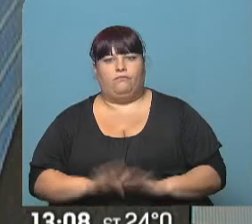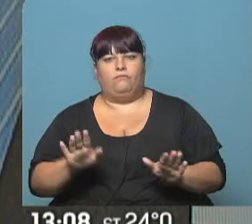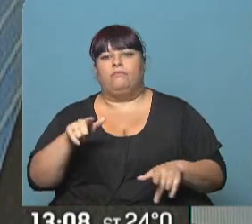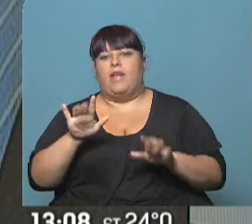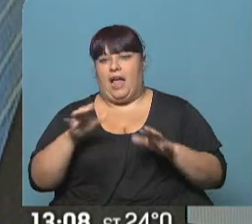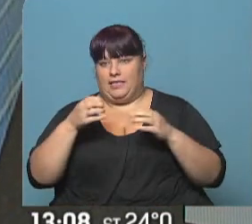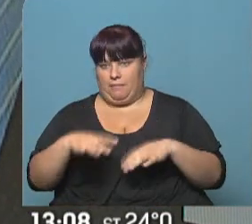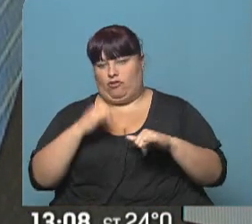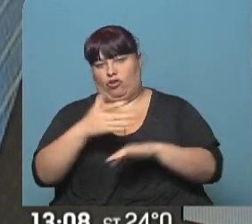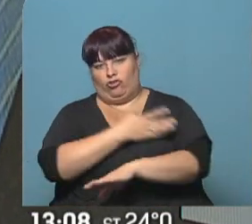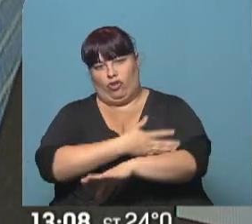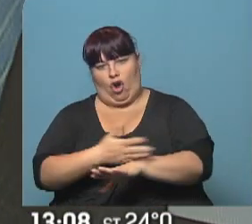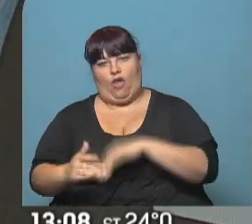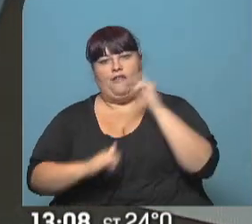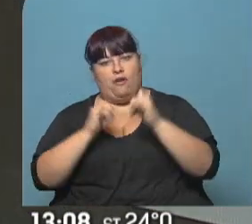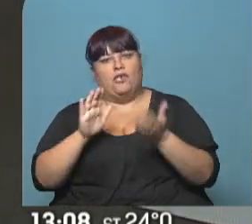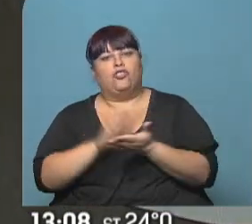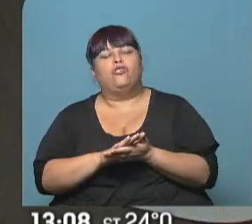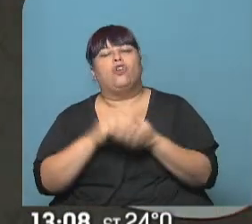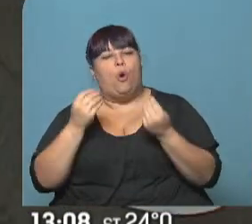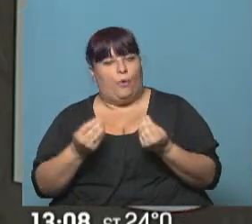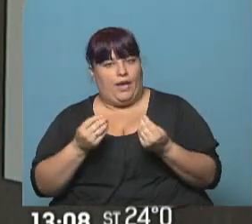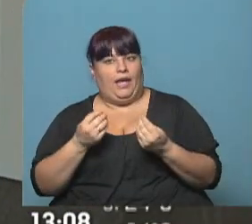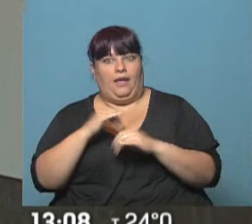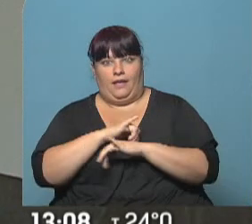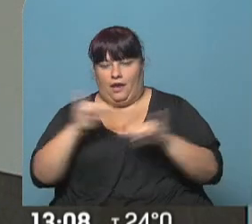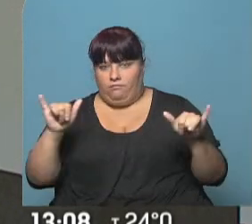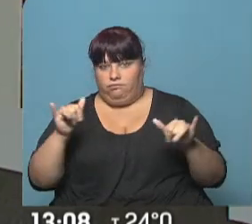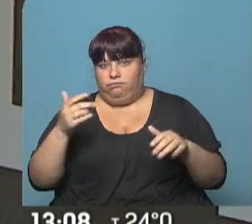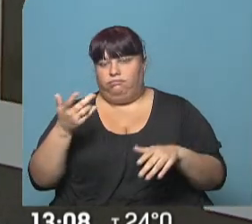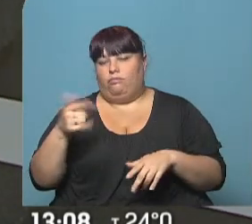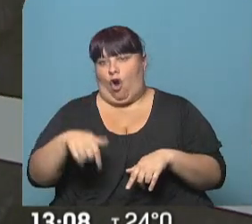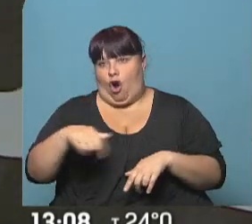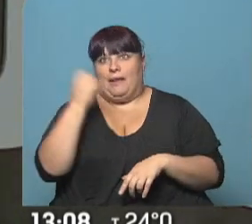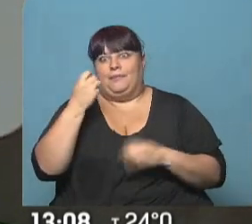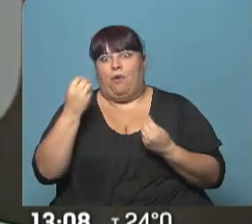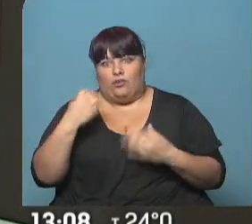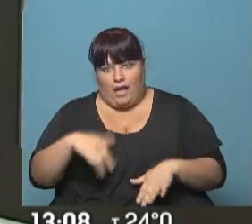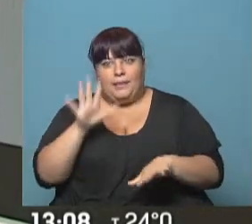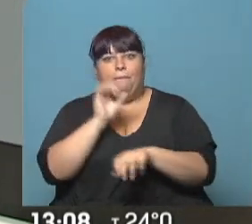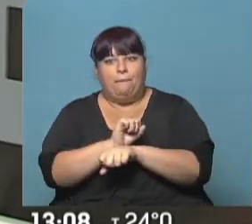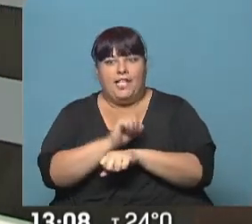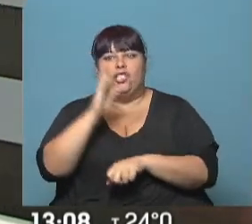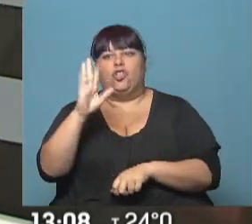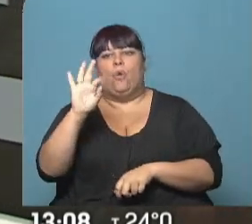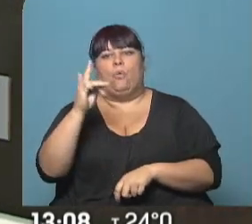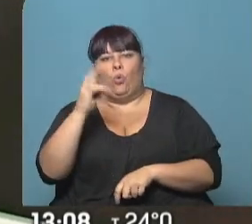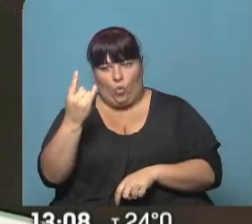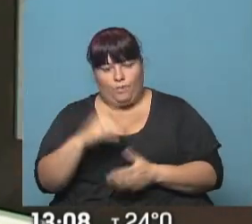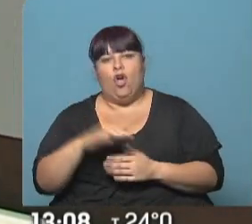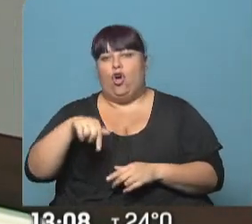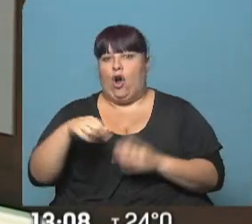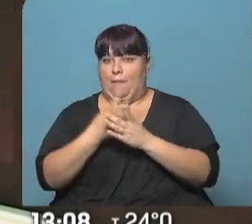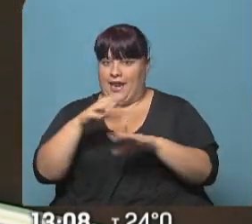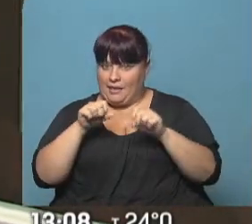Bueno, y así comenzamos el desarrollo de la información, Alejandro, y tiene que ver con la noticia del día de hoy, la detención de Amado Vudú. Hoy